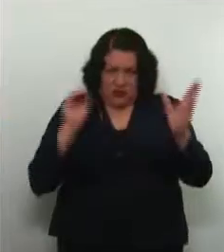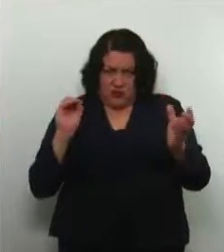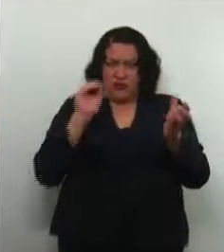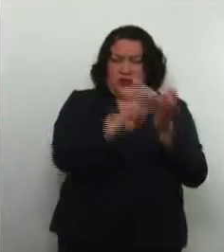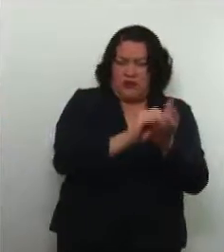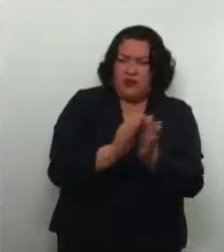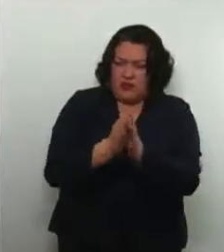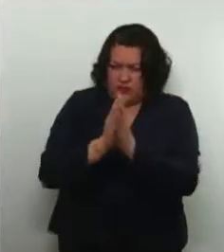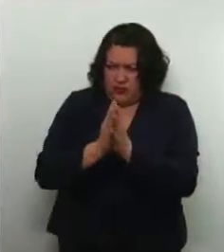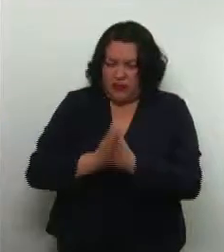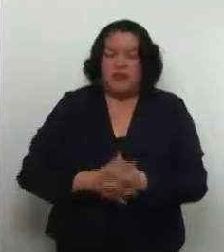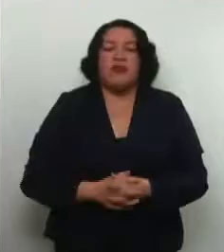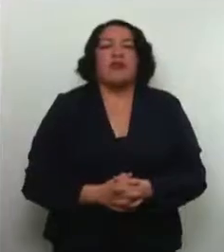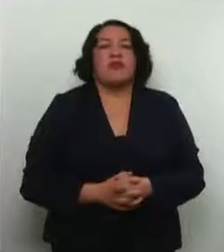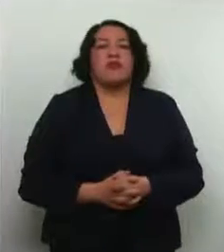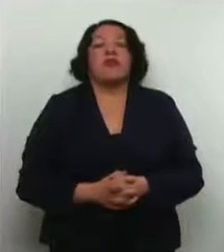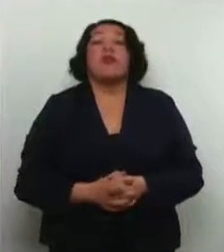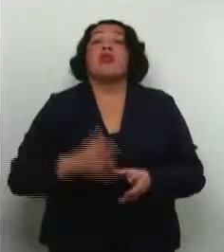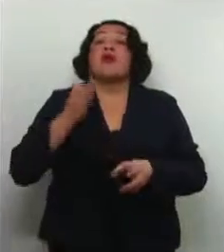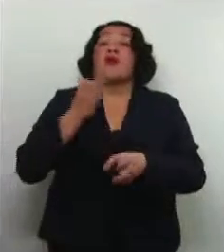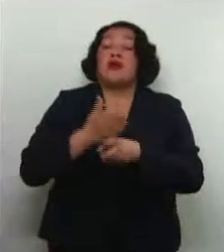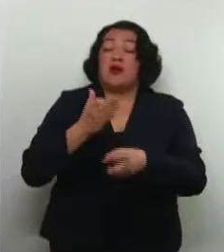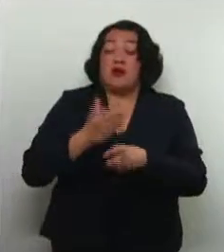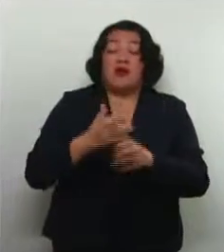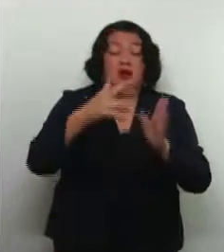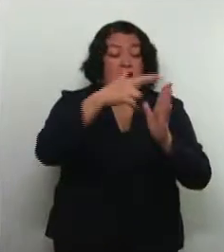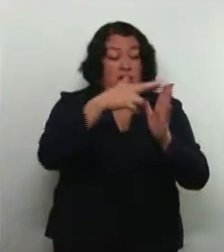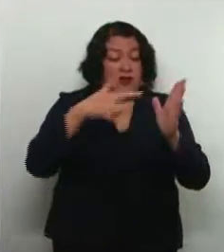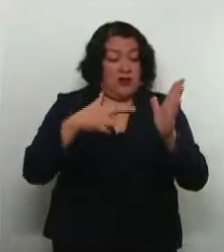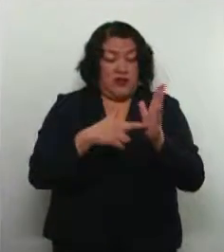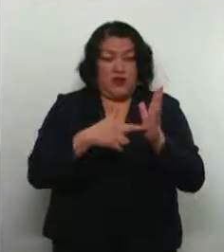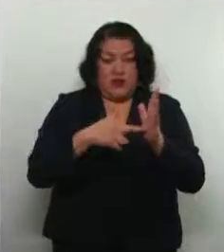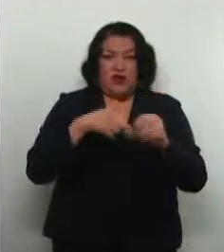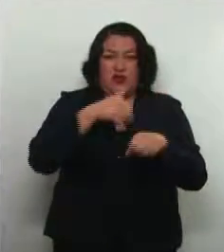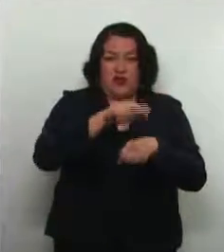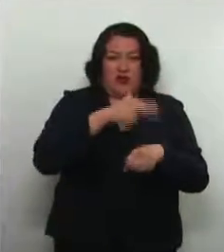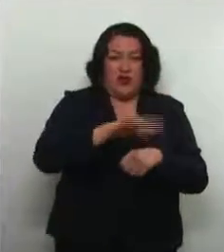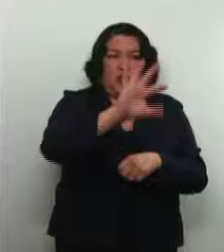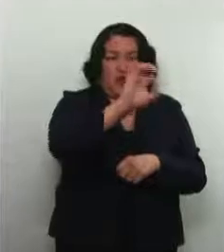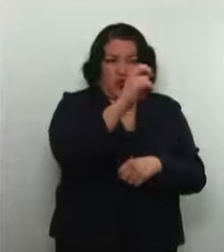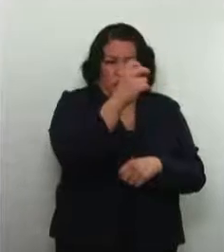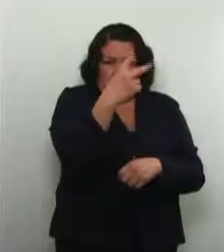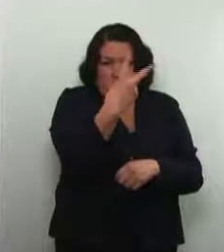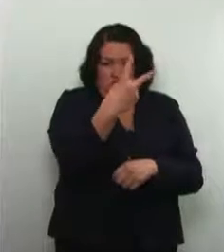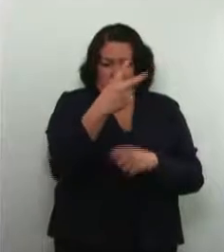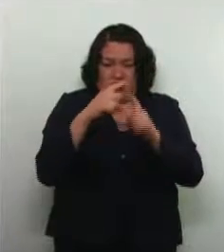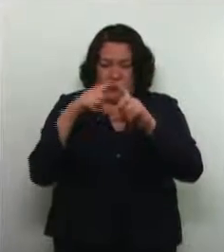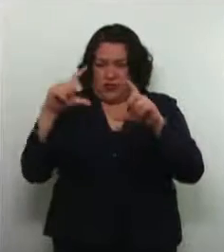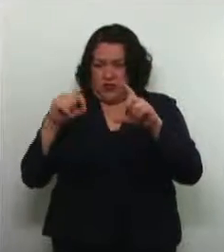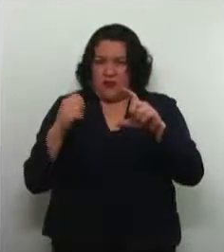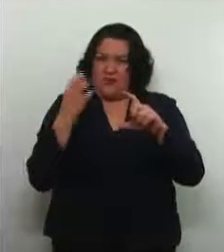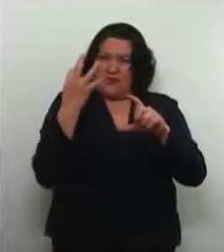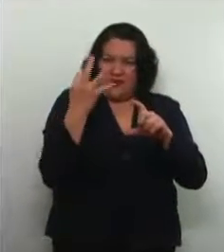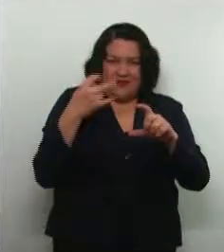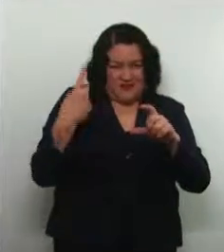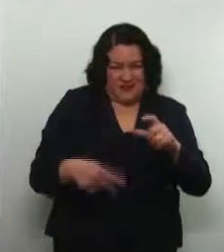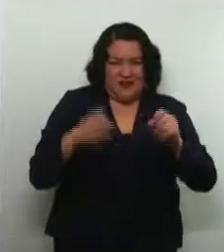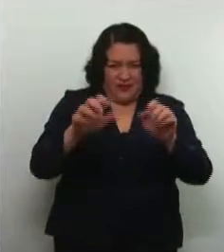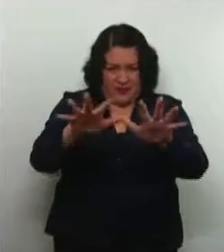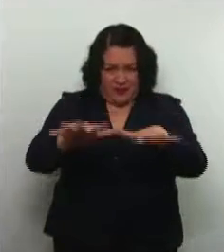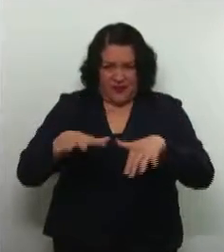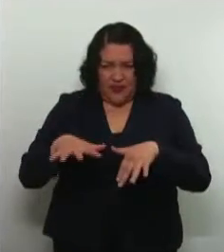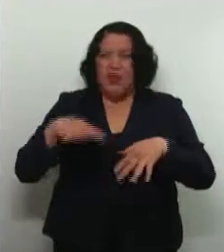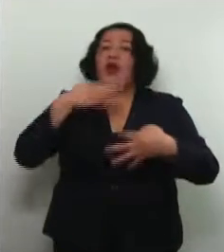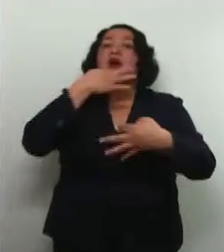diputados presentes. Háganse los avisos a los que se refiere el artículo 42, numeral 3 del Reglamento para el